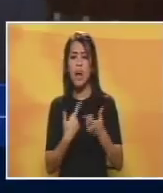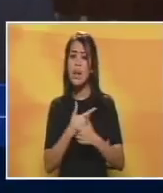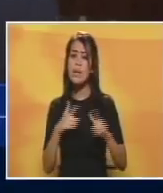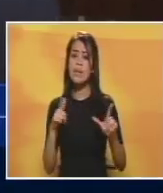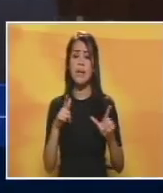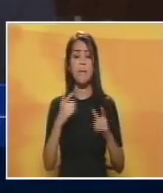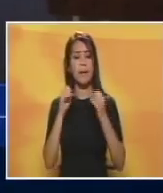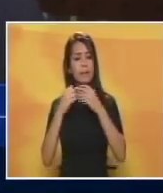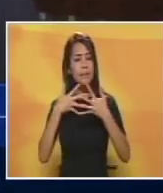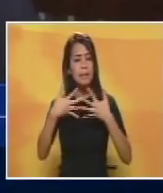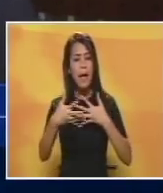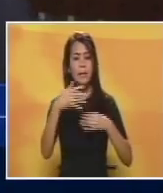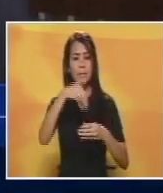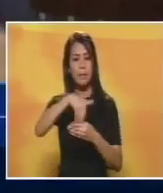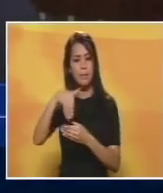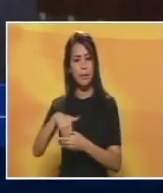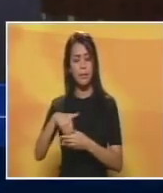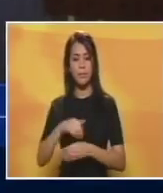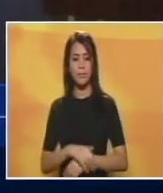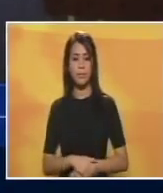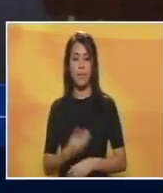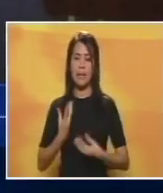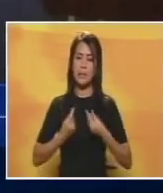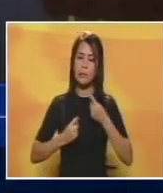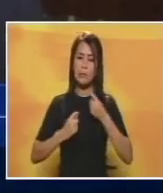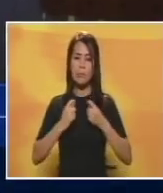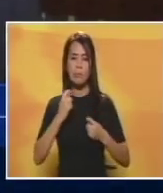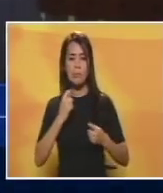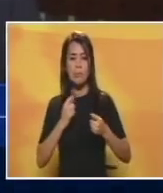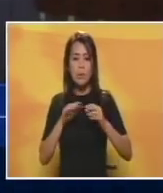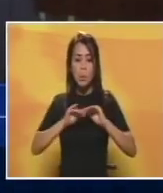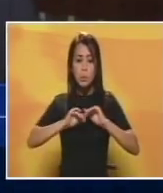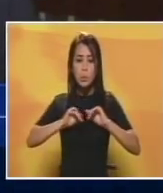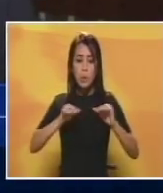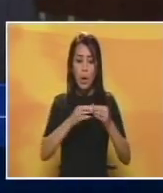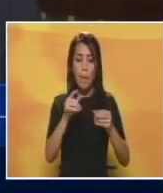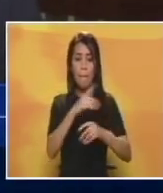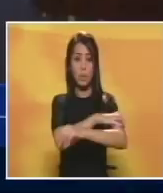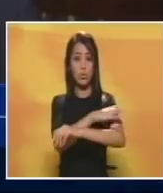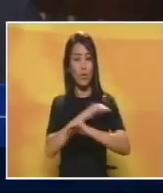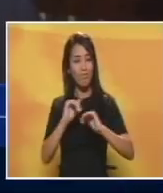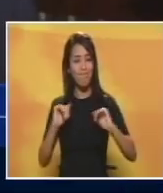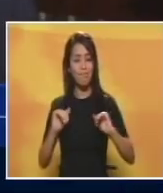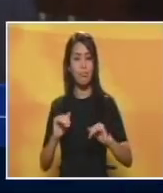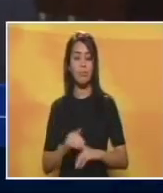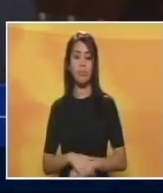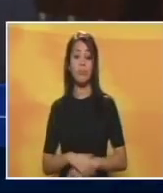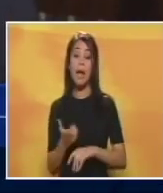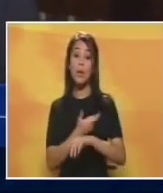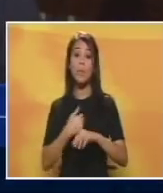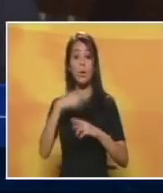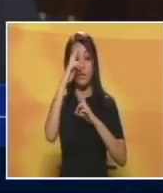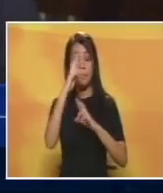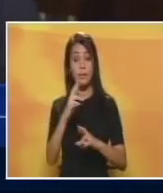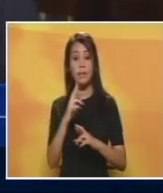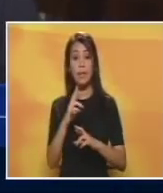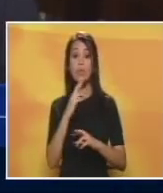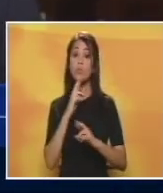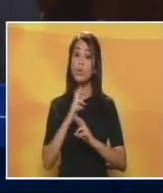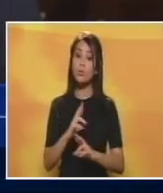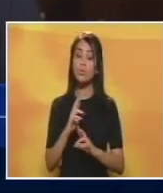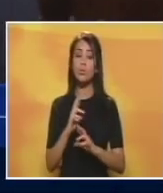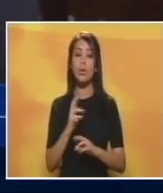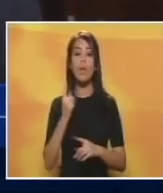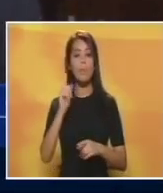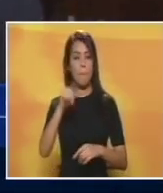y transparente. León destacó que hay dudas que dividen a la oposición. Primero, si el gobierno respetará un resultado adverso y luego